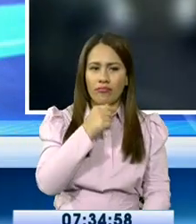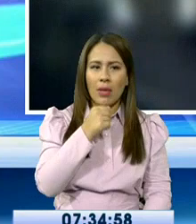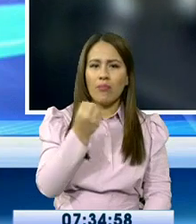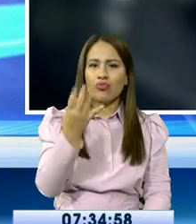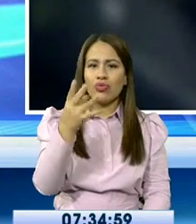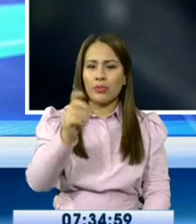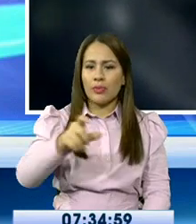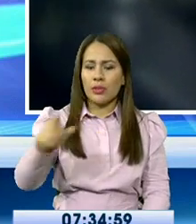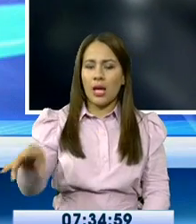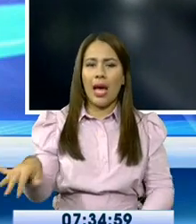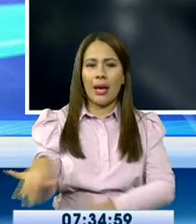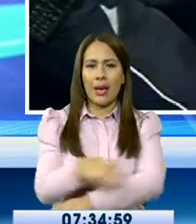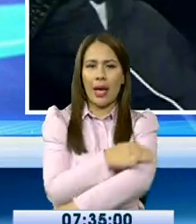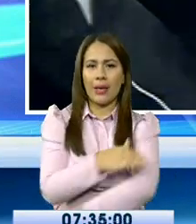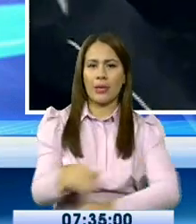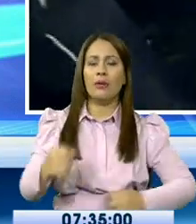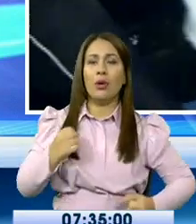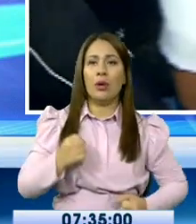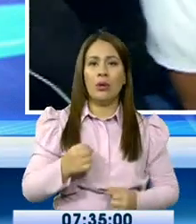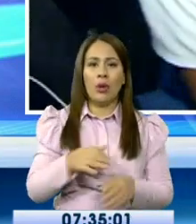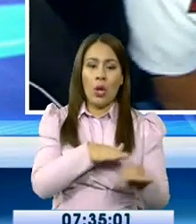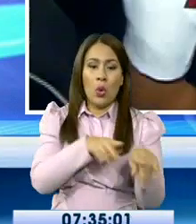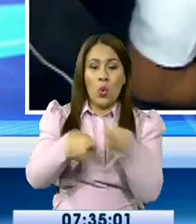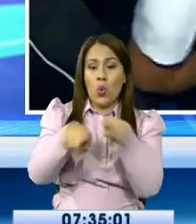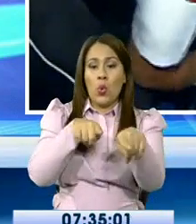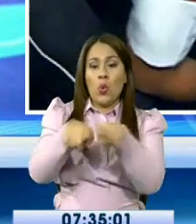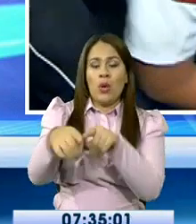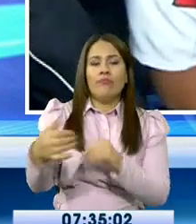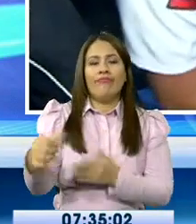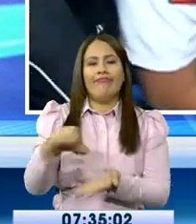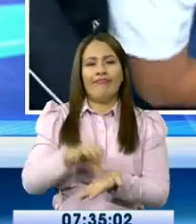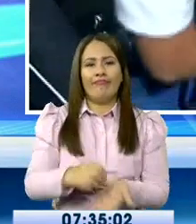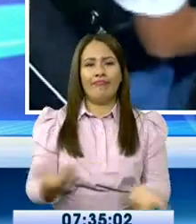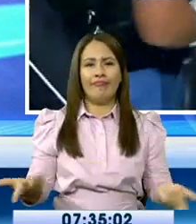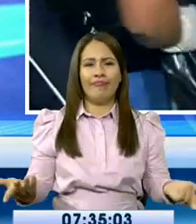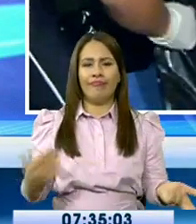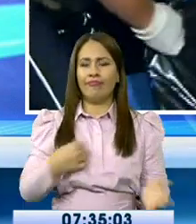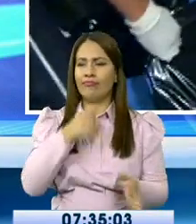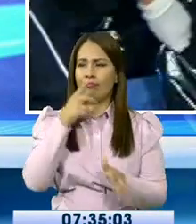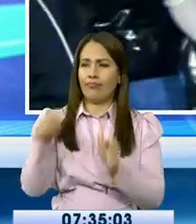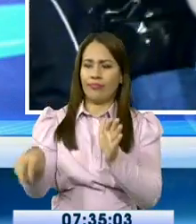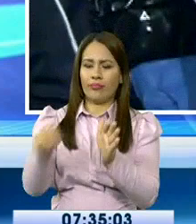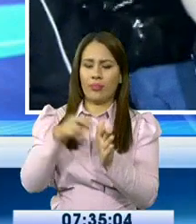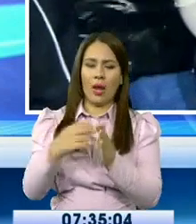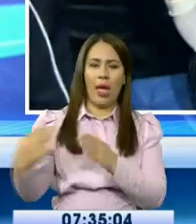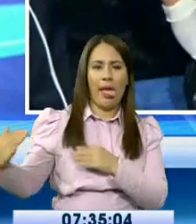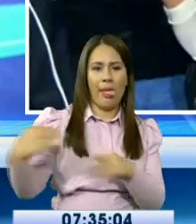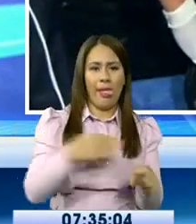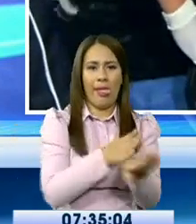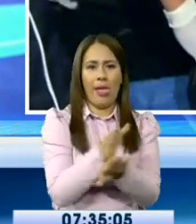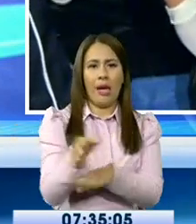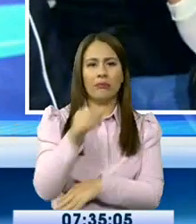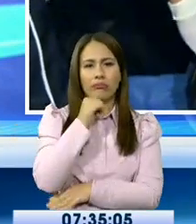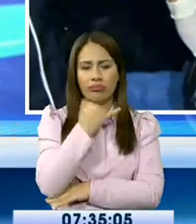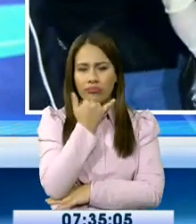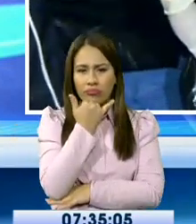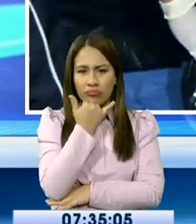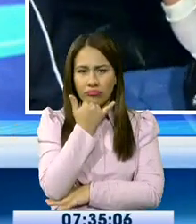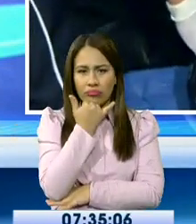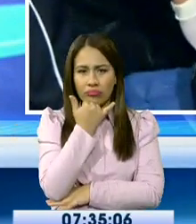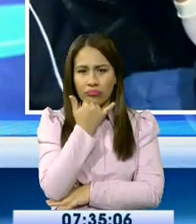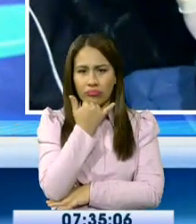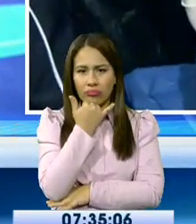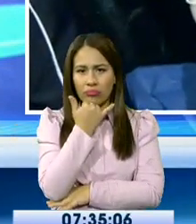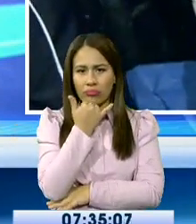calle, por correr en la ciudad, por no coger a los pasajeros, por atravesarse en las vías y no dejar paso, por